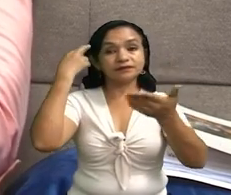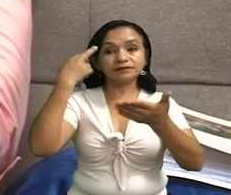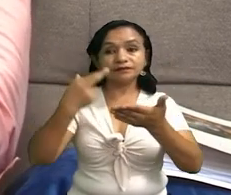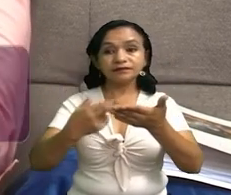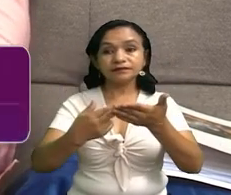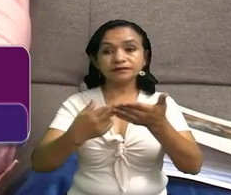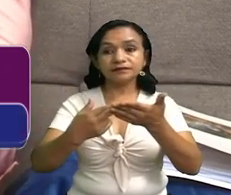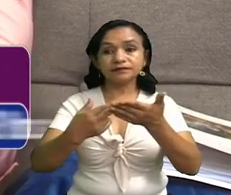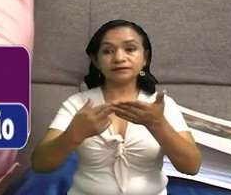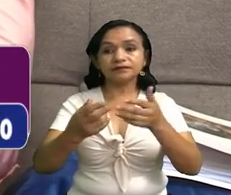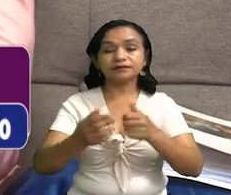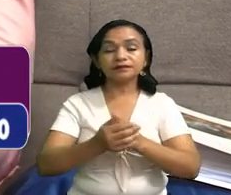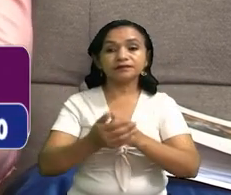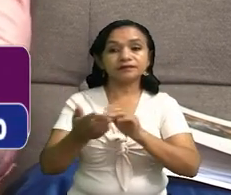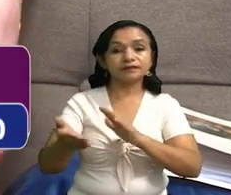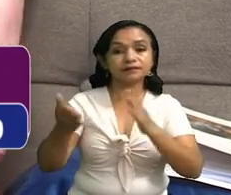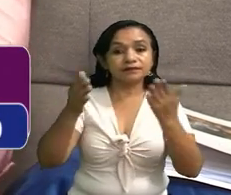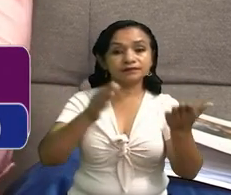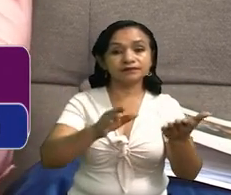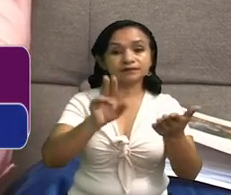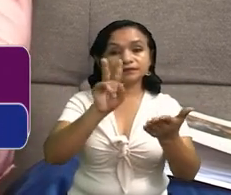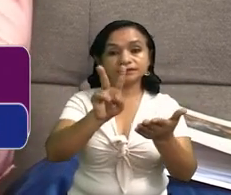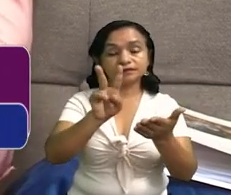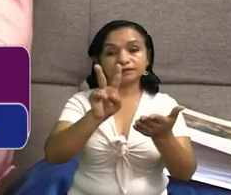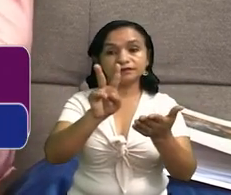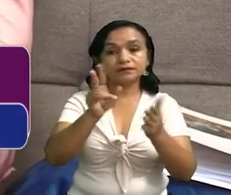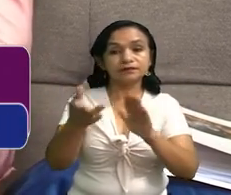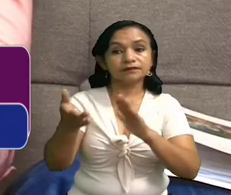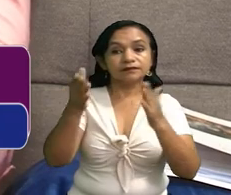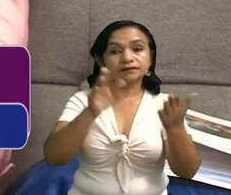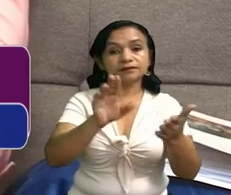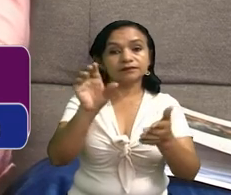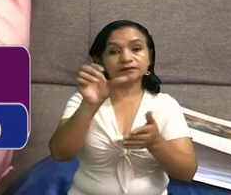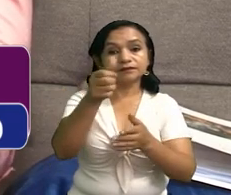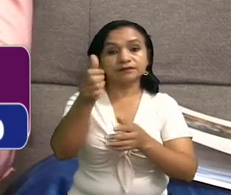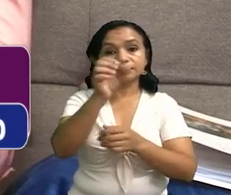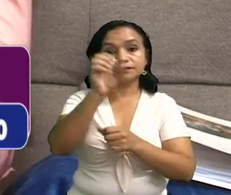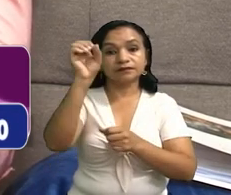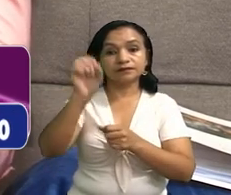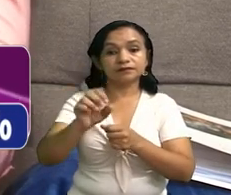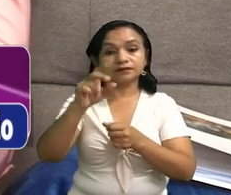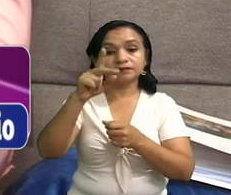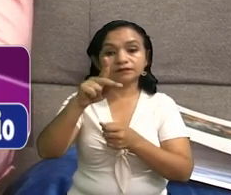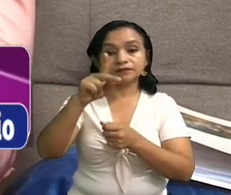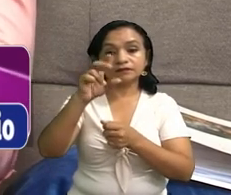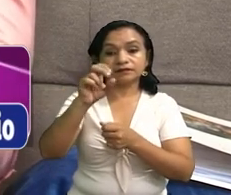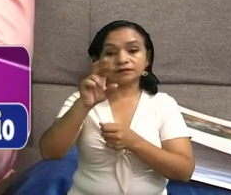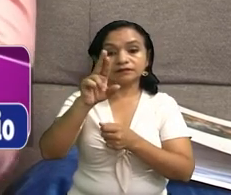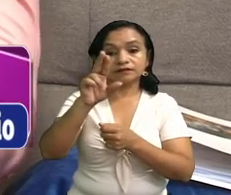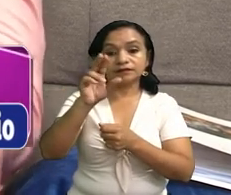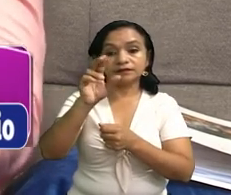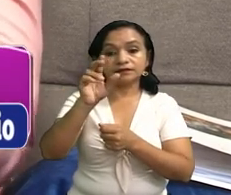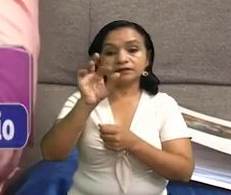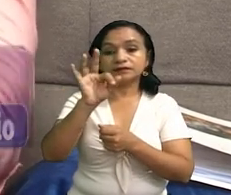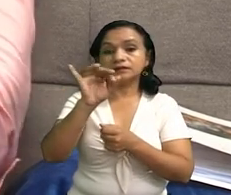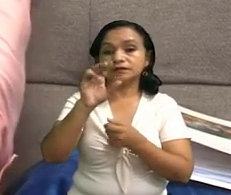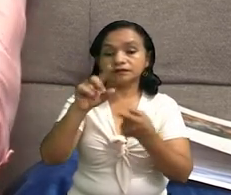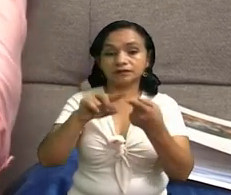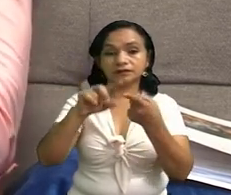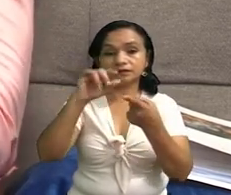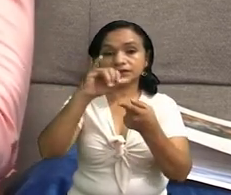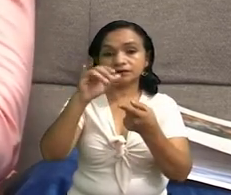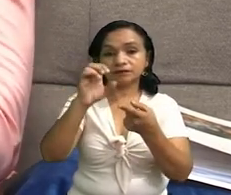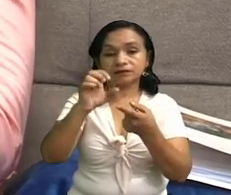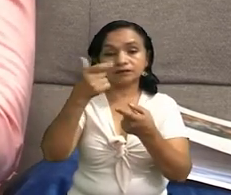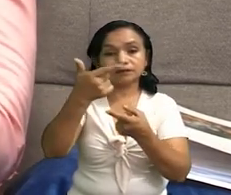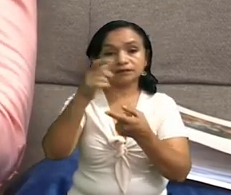la caída de dos mártires del 6%, que es Porfirio y Jerónimo. Se hace el acto a las 10 de la mañana, lo